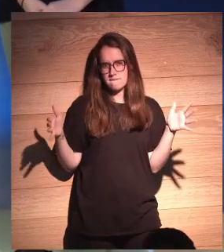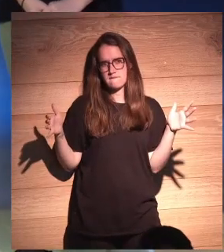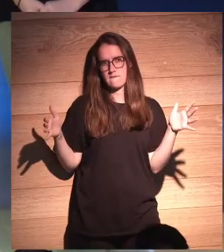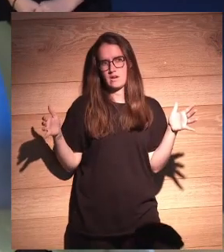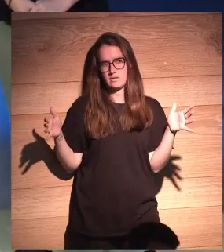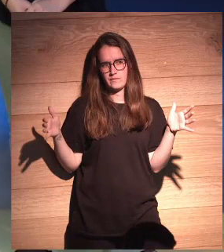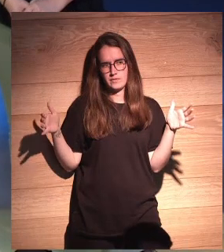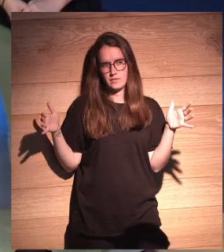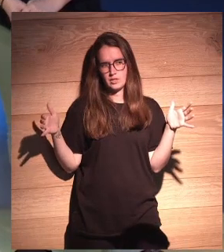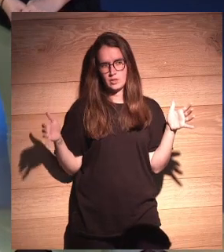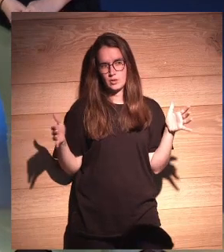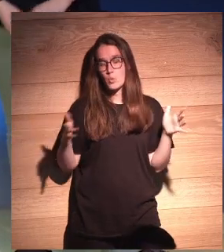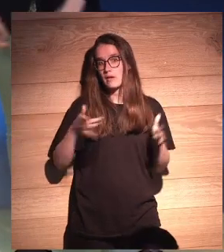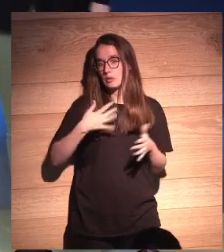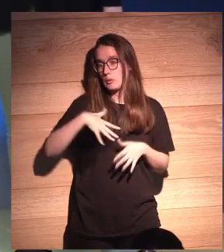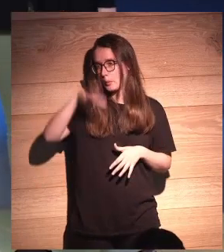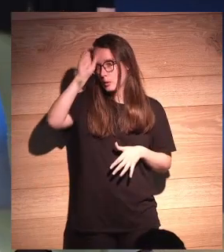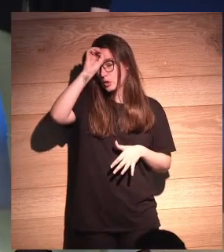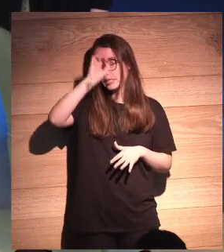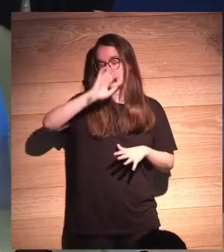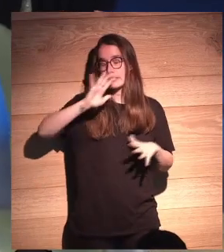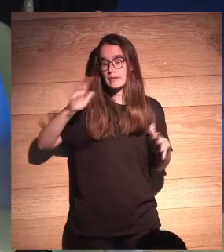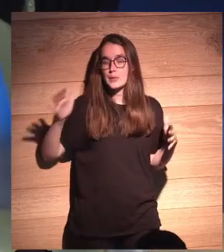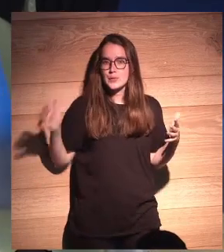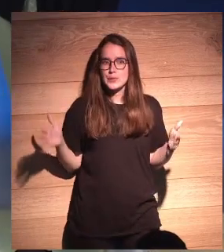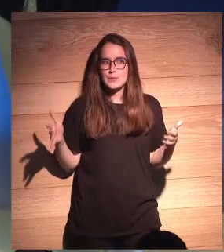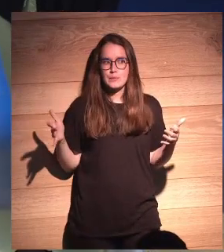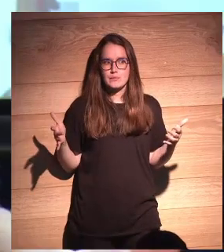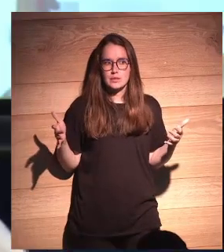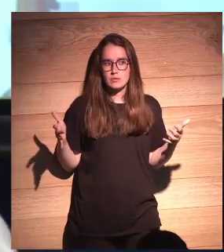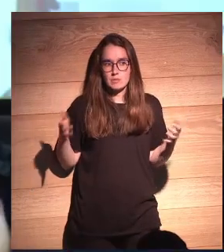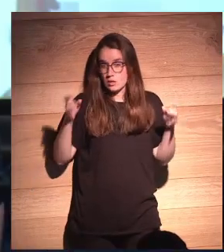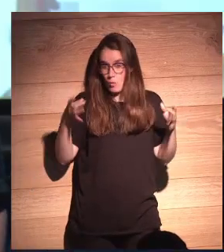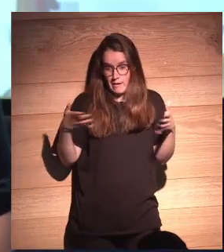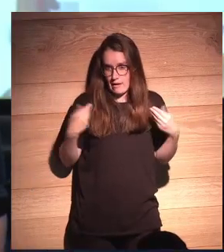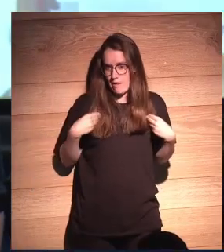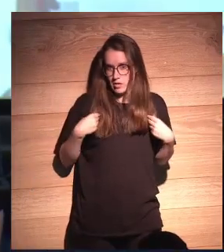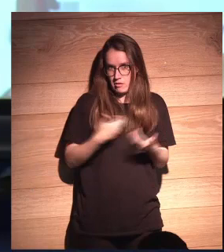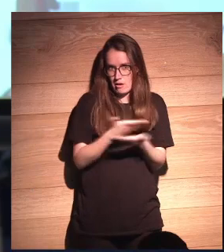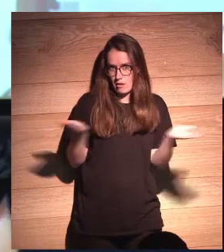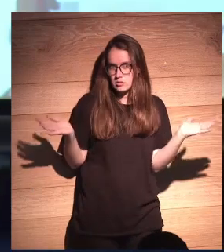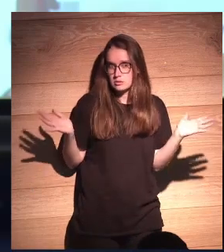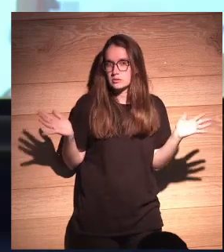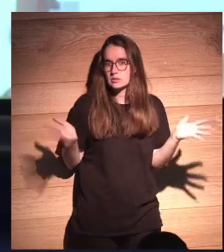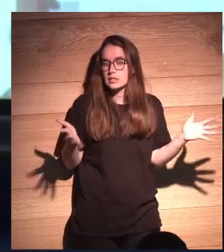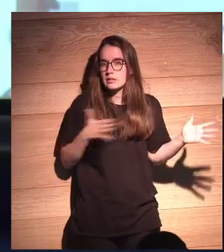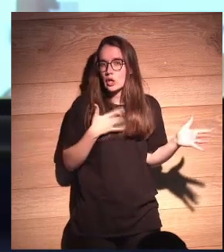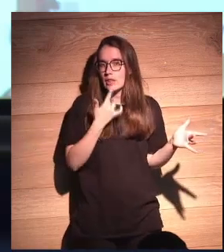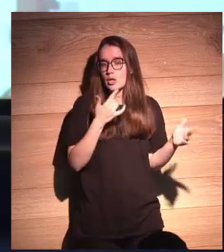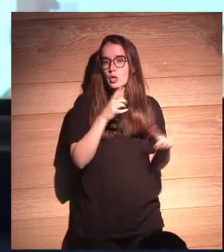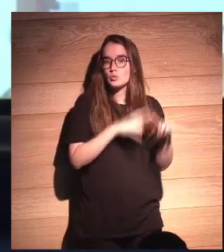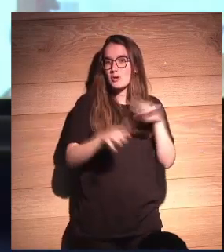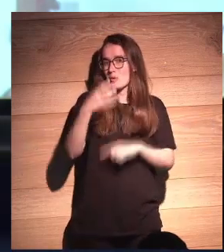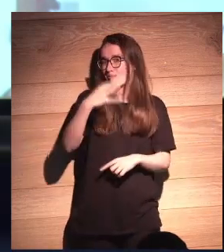y cuando no sabes nada es muy... Bueno, como en todo en la vida, vamos a ver. Quiero decir, no es un